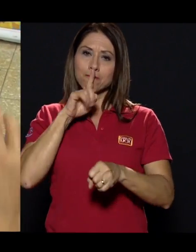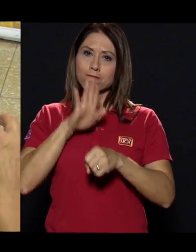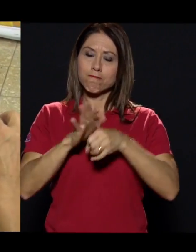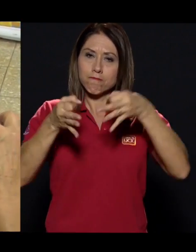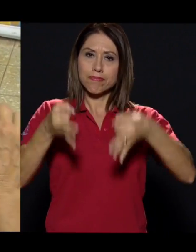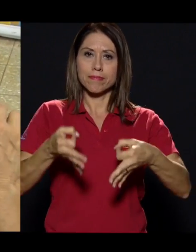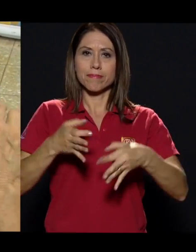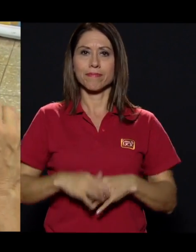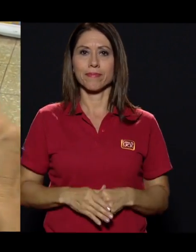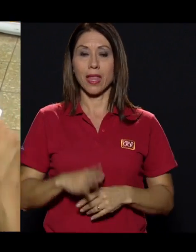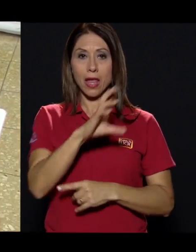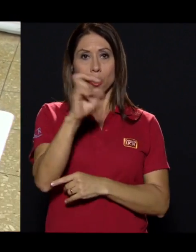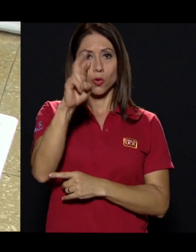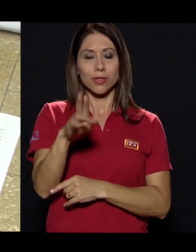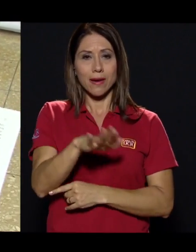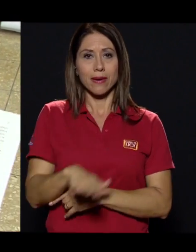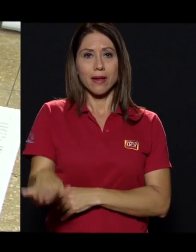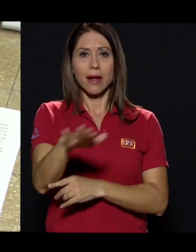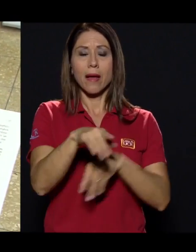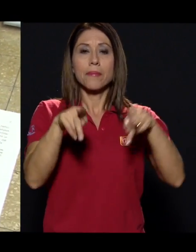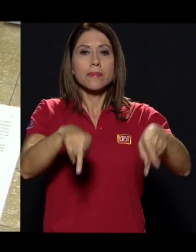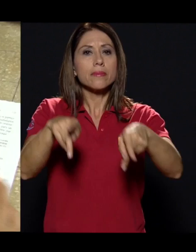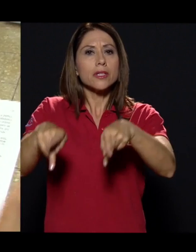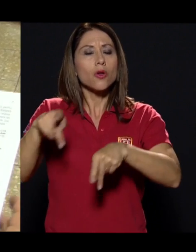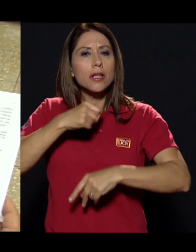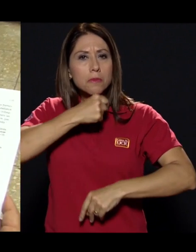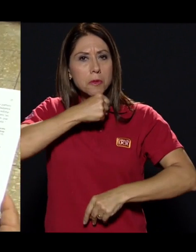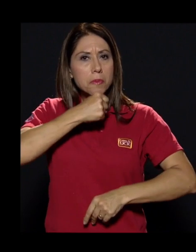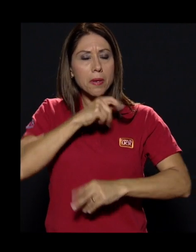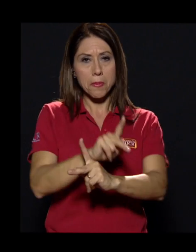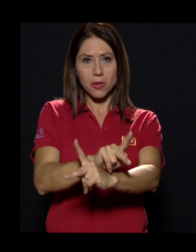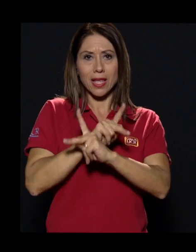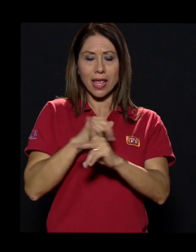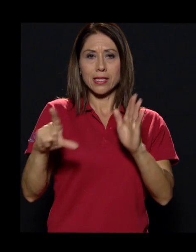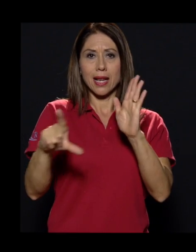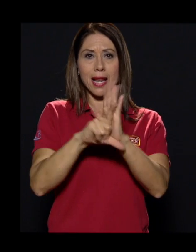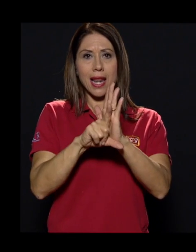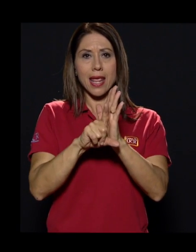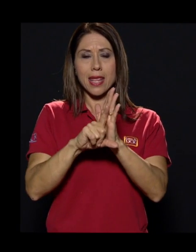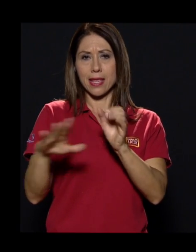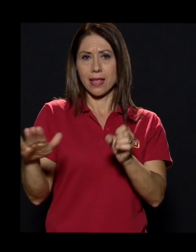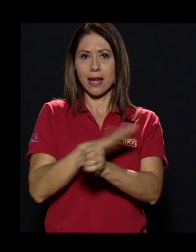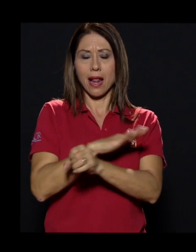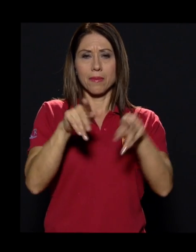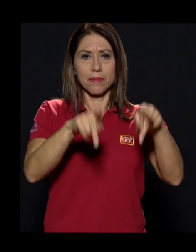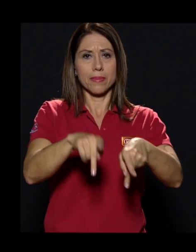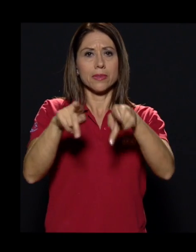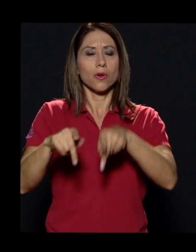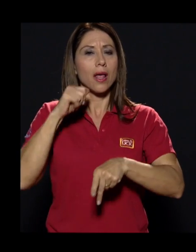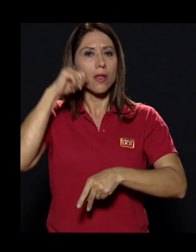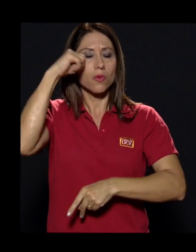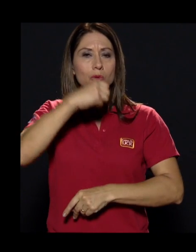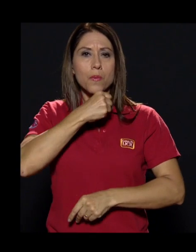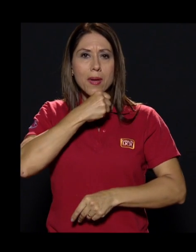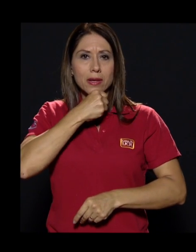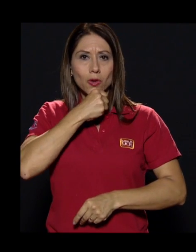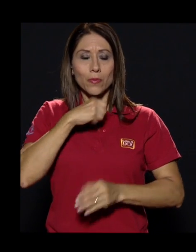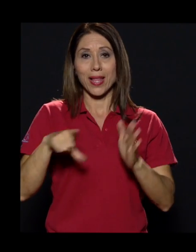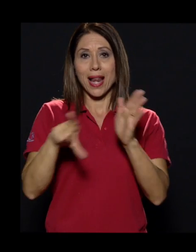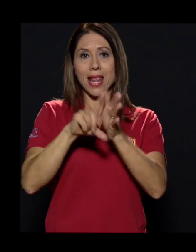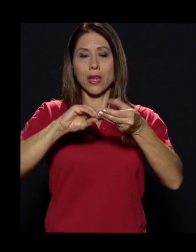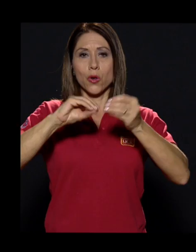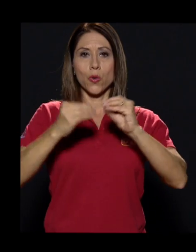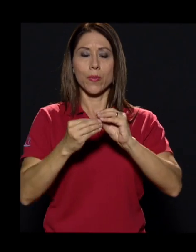su cumplimiento. En Costa Rica, las personas adultas mayores están protegidas por la Ley Integral para la Persona Adulta